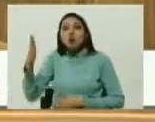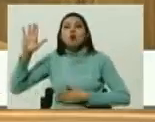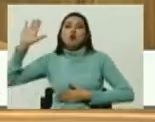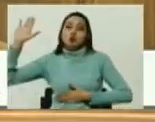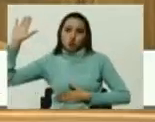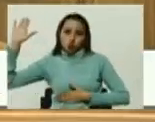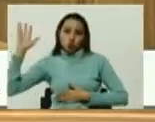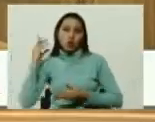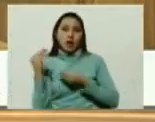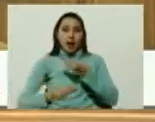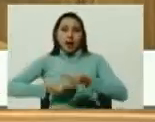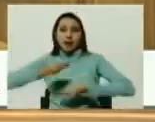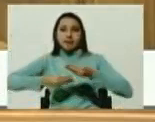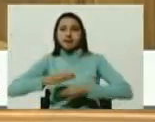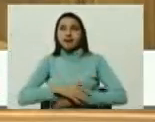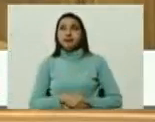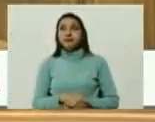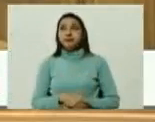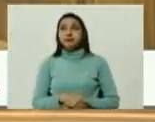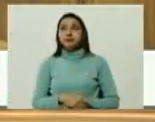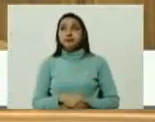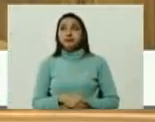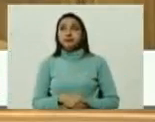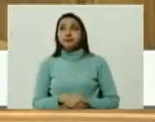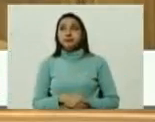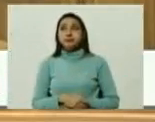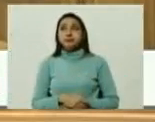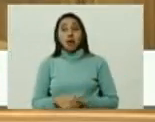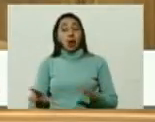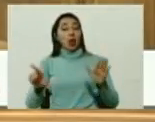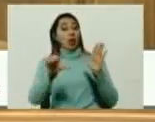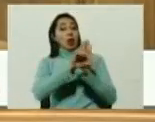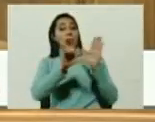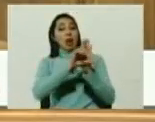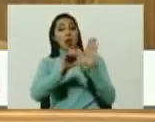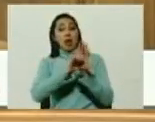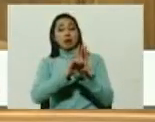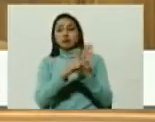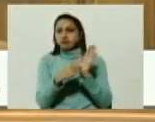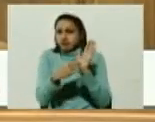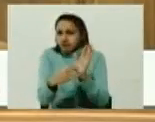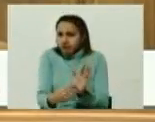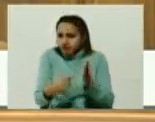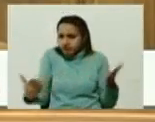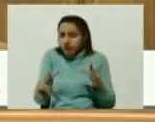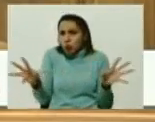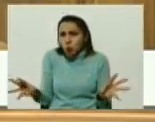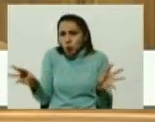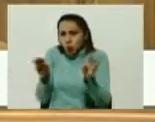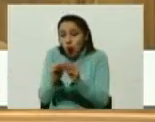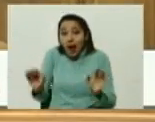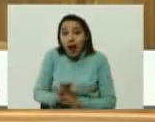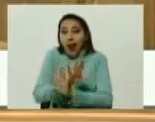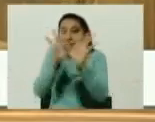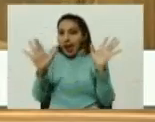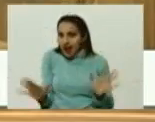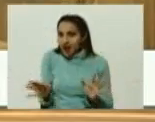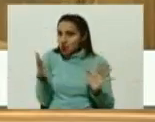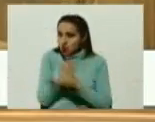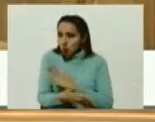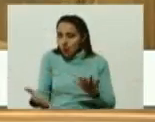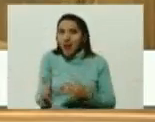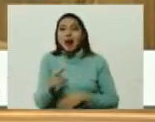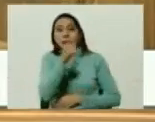por tal sentido de las disposiciones establecidas en esta ley simplifican y detallan claramente cuáles son los